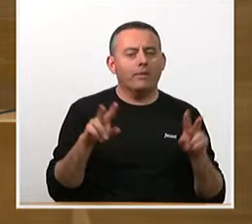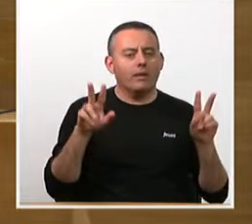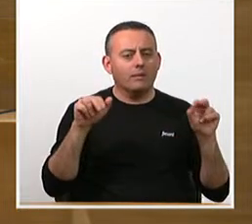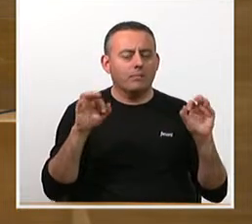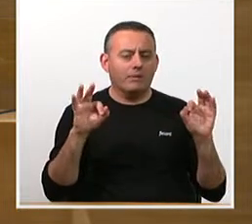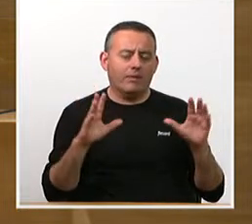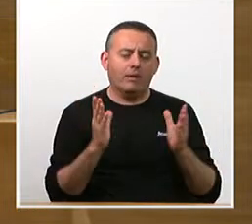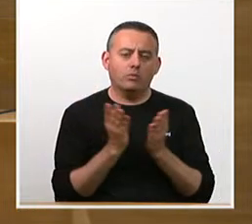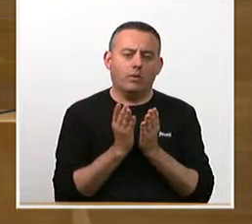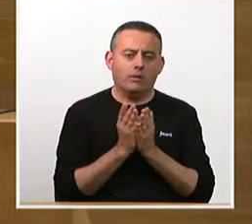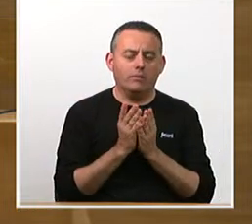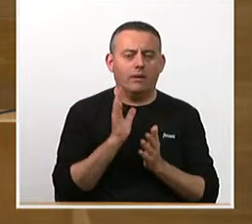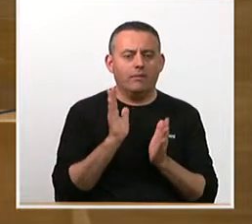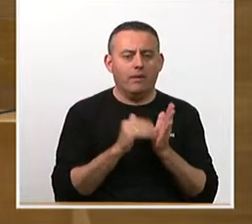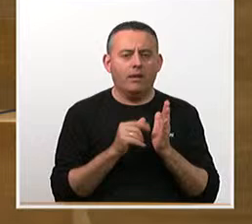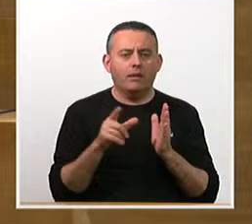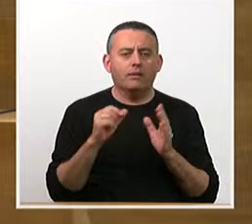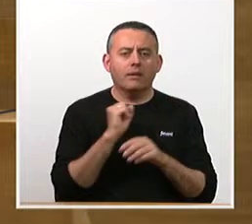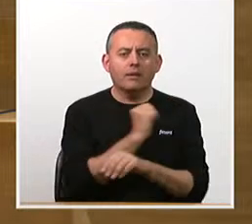entrada